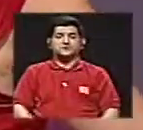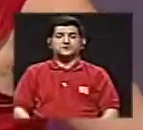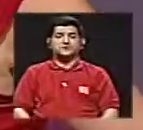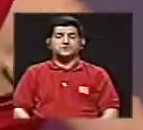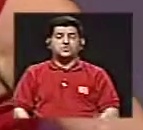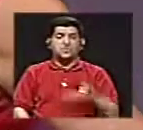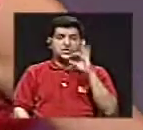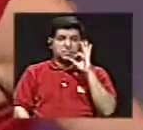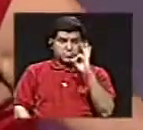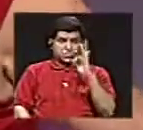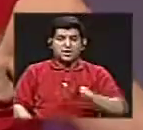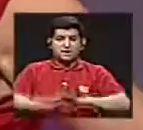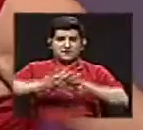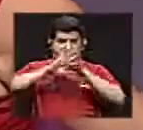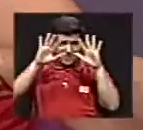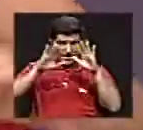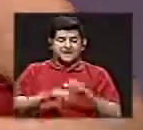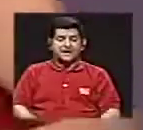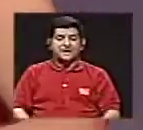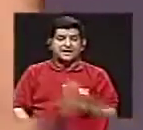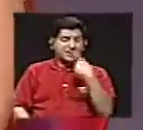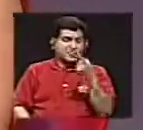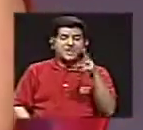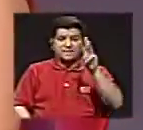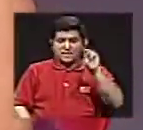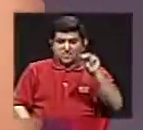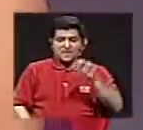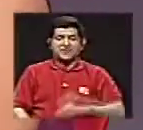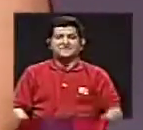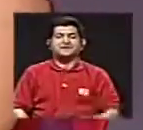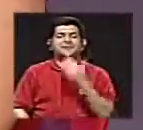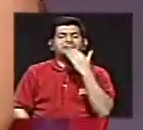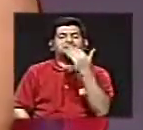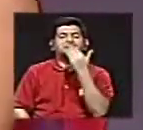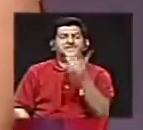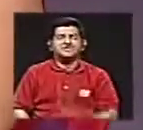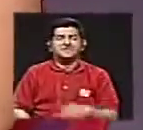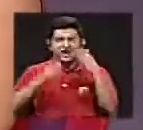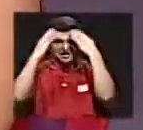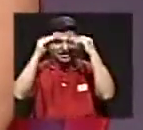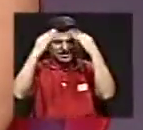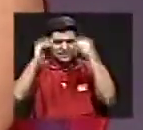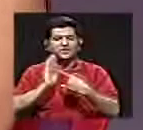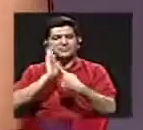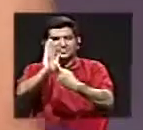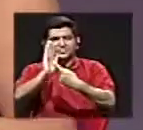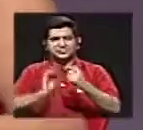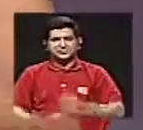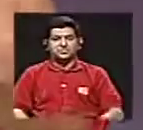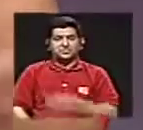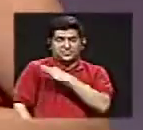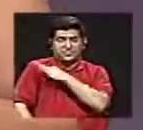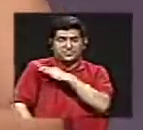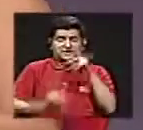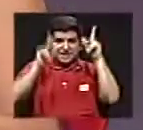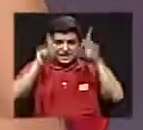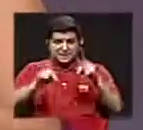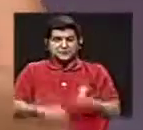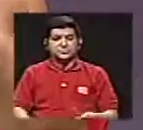fue Clarita, no fue Clarita, fue Maritza. Muchas gracias por esta información que nos han dado, ¿verdad? Invitamos a la